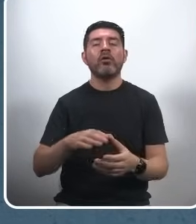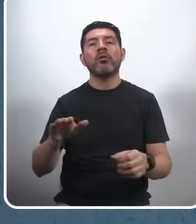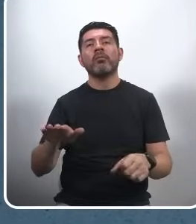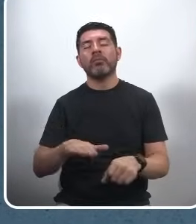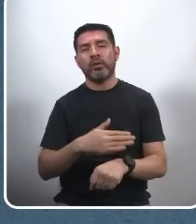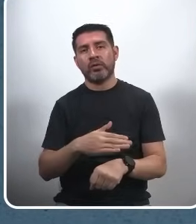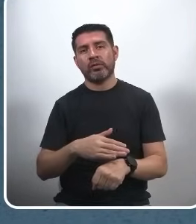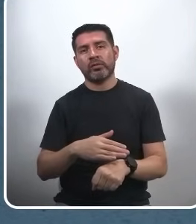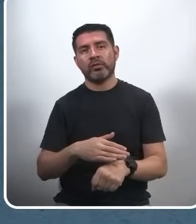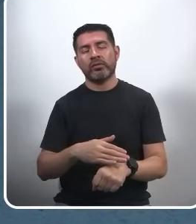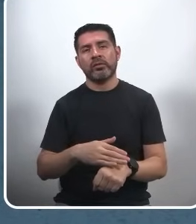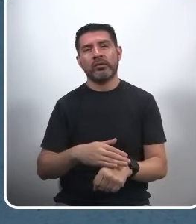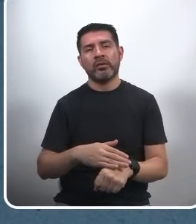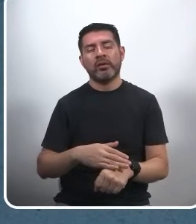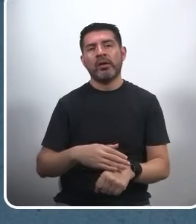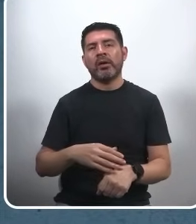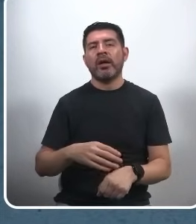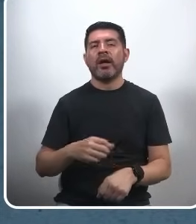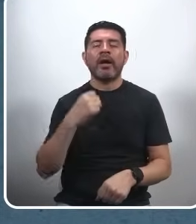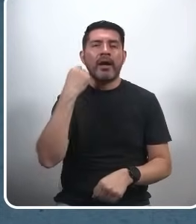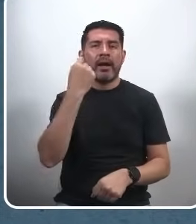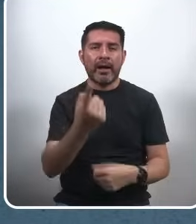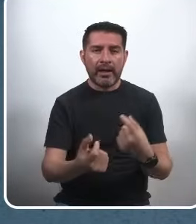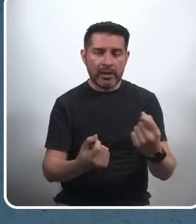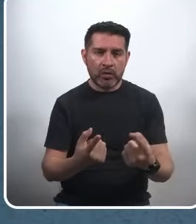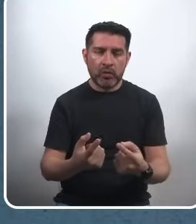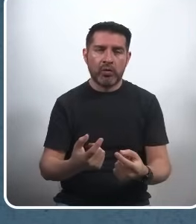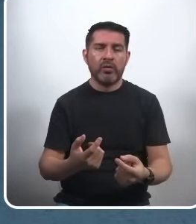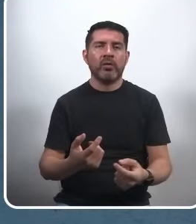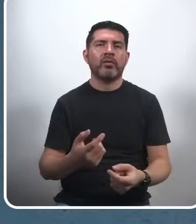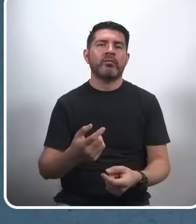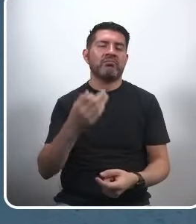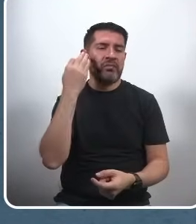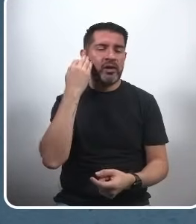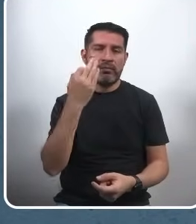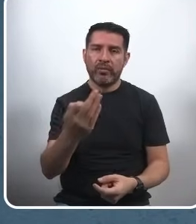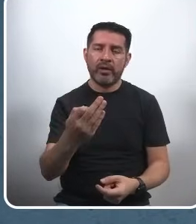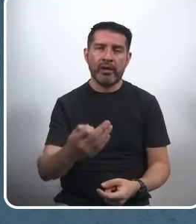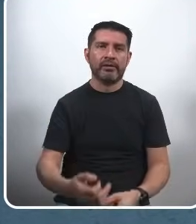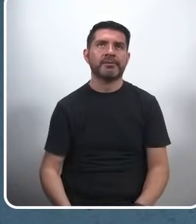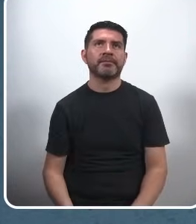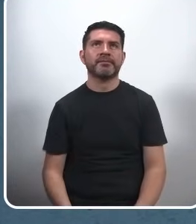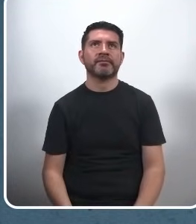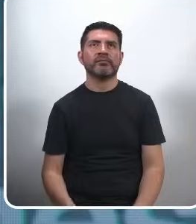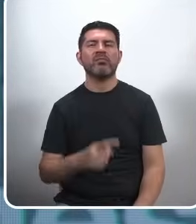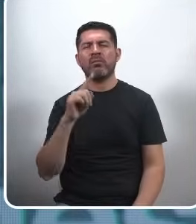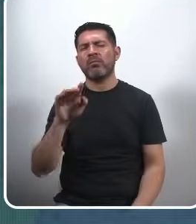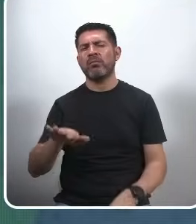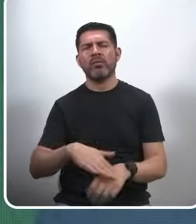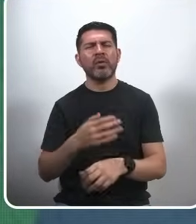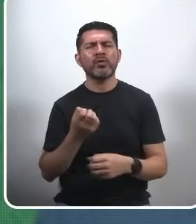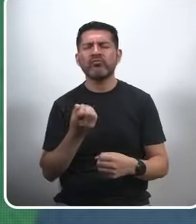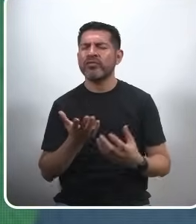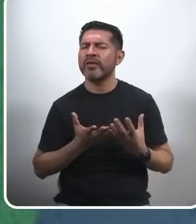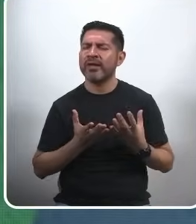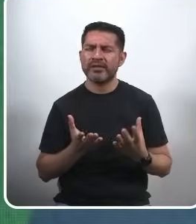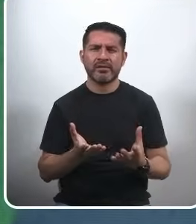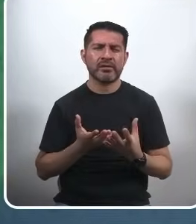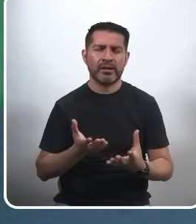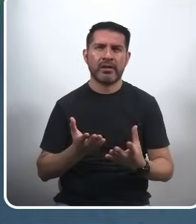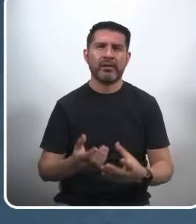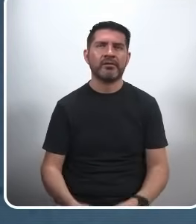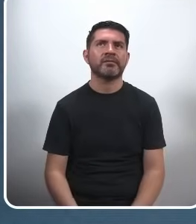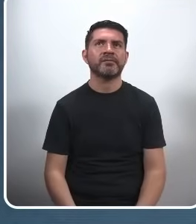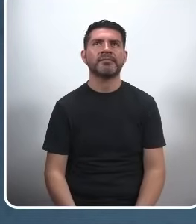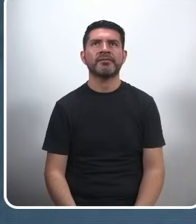las promesas de Dios para sus finanzas por gratificar ciertos deseos en sus finanzas.